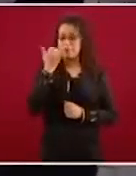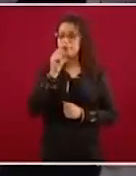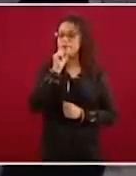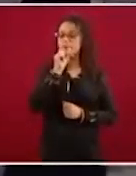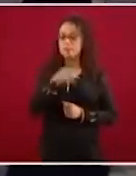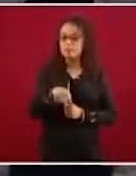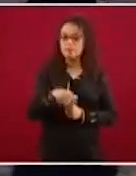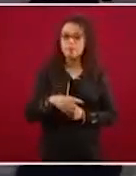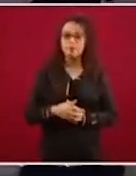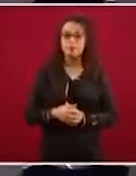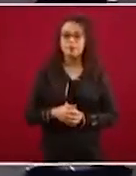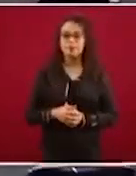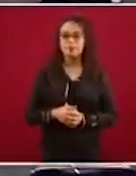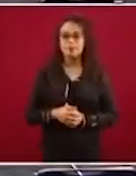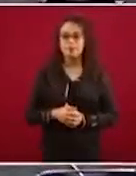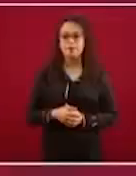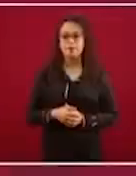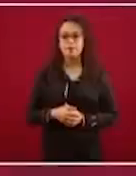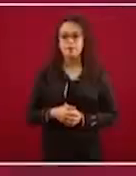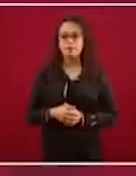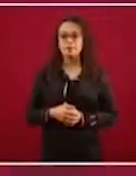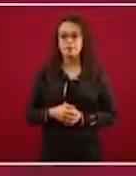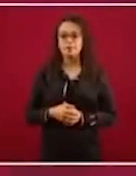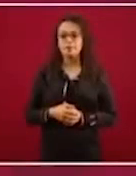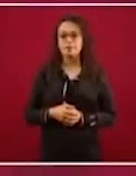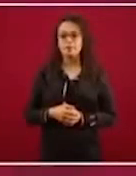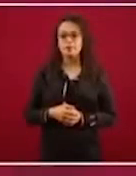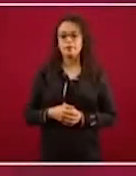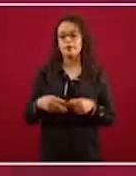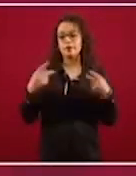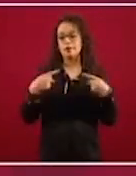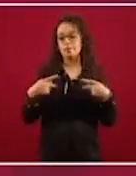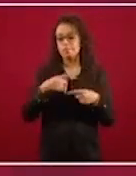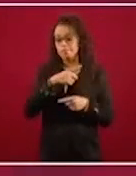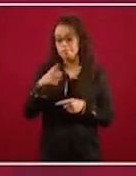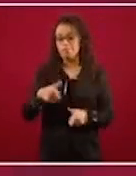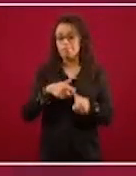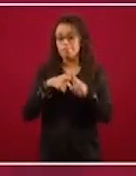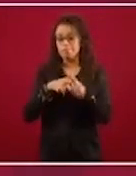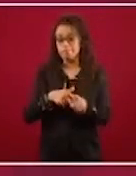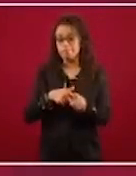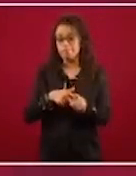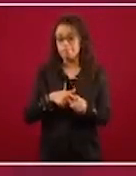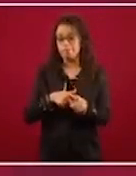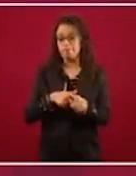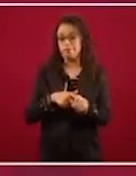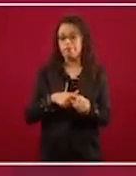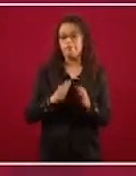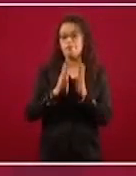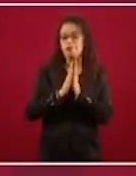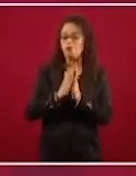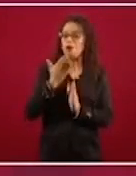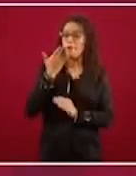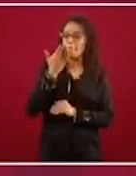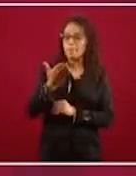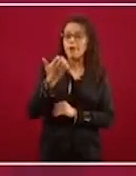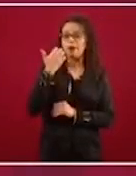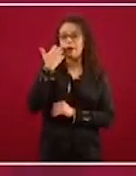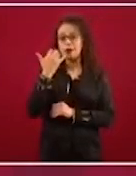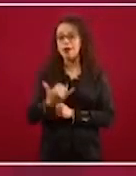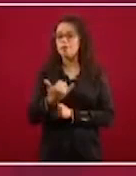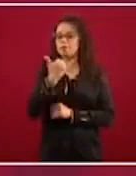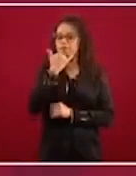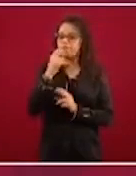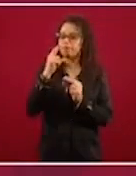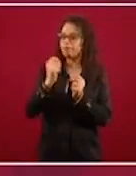para los que insisten mucho en que quieren condonación de impuestos, porque así era